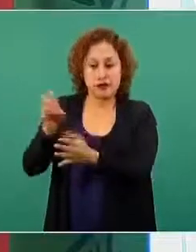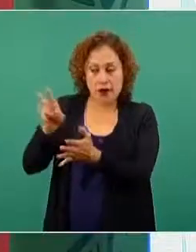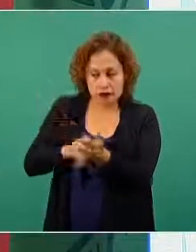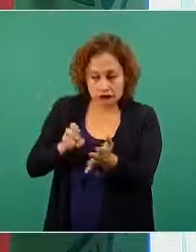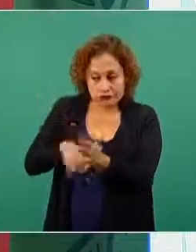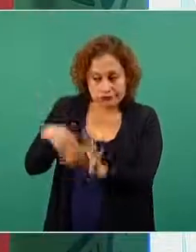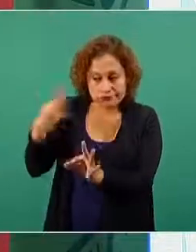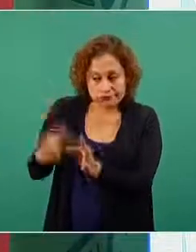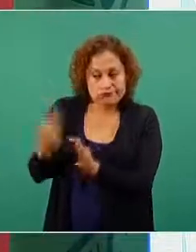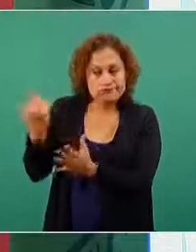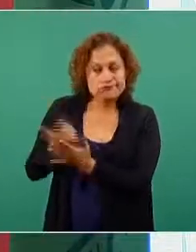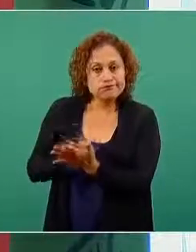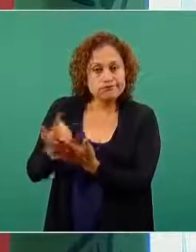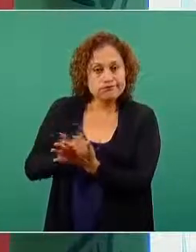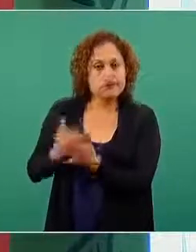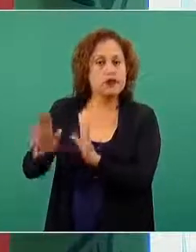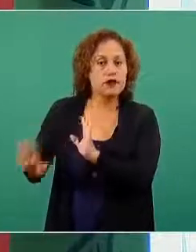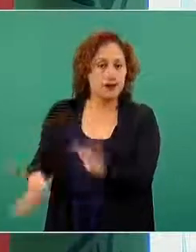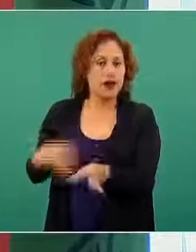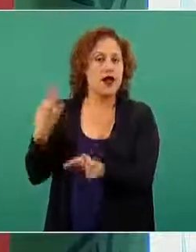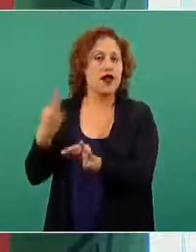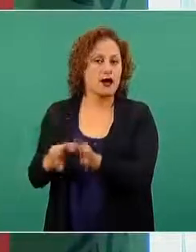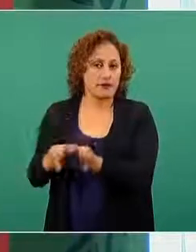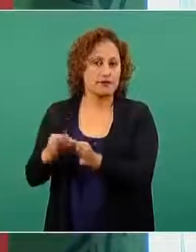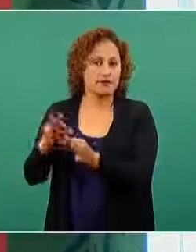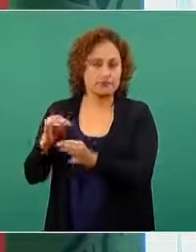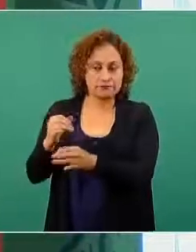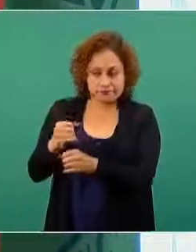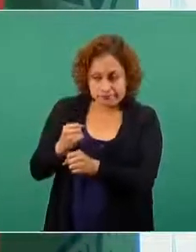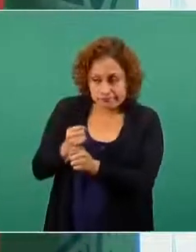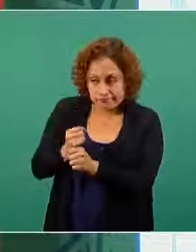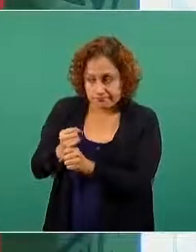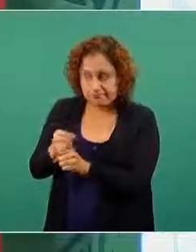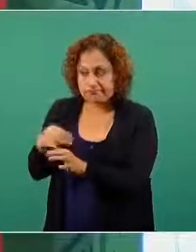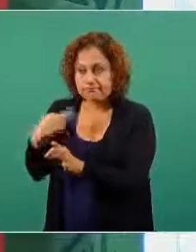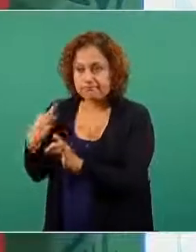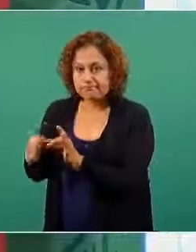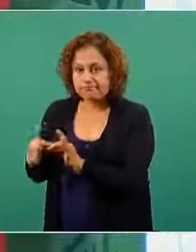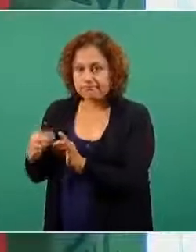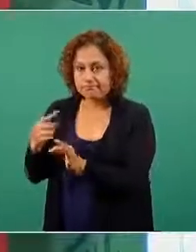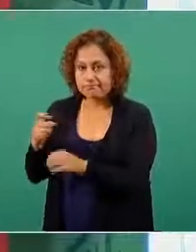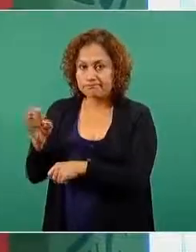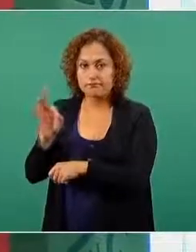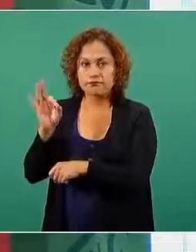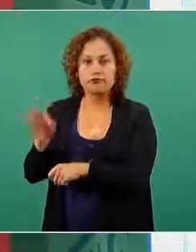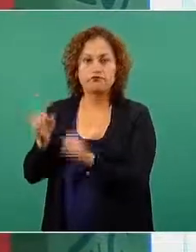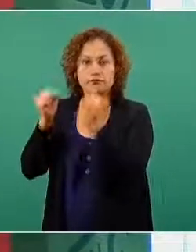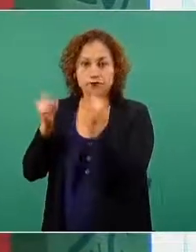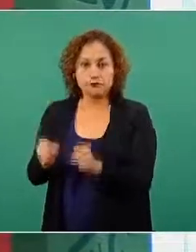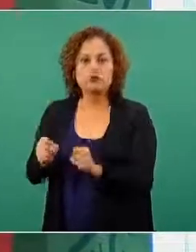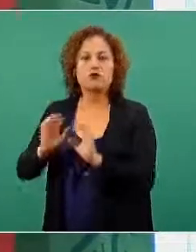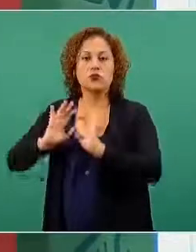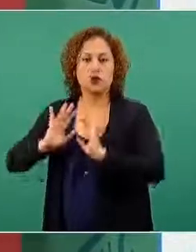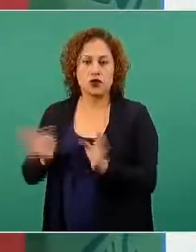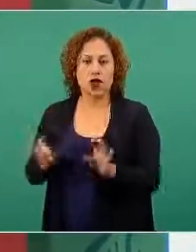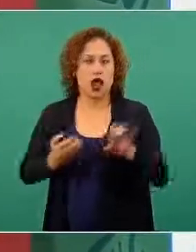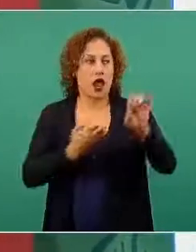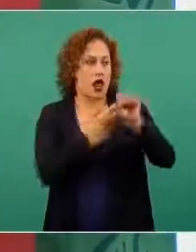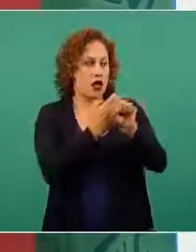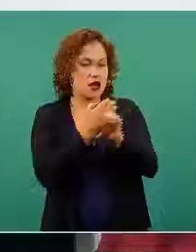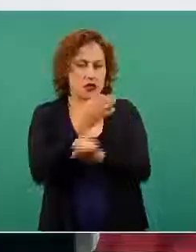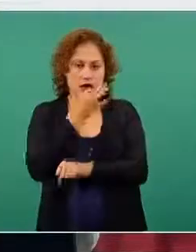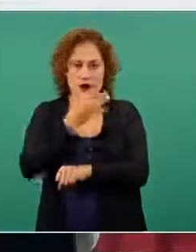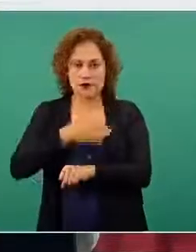este número en la medida en que todos esos datos ya son verificados como identidades específicas, quienes se